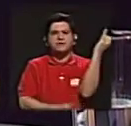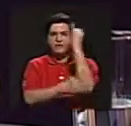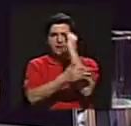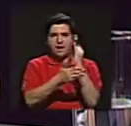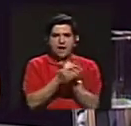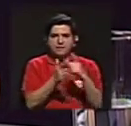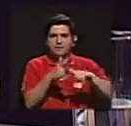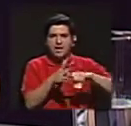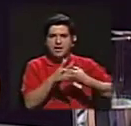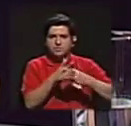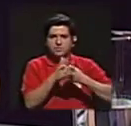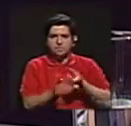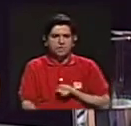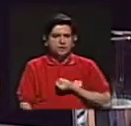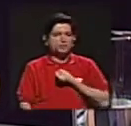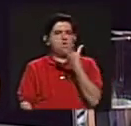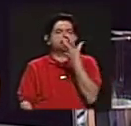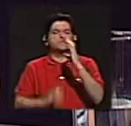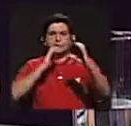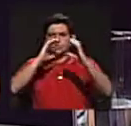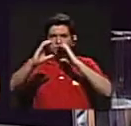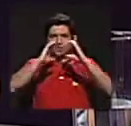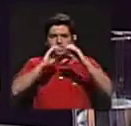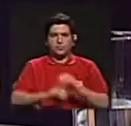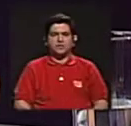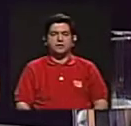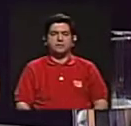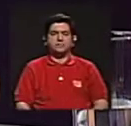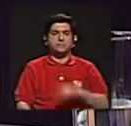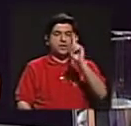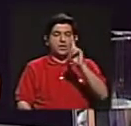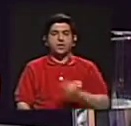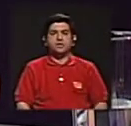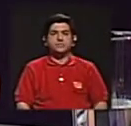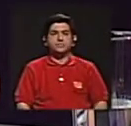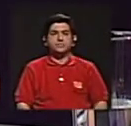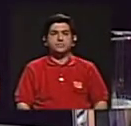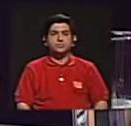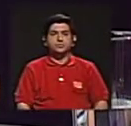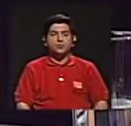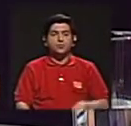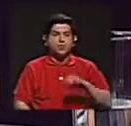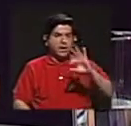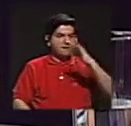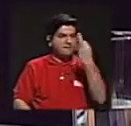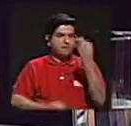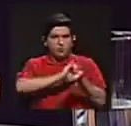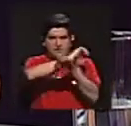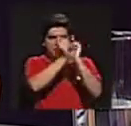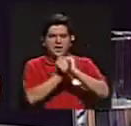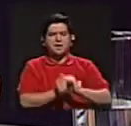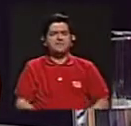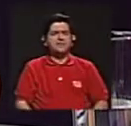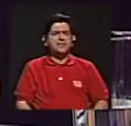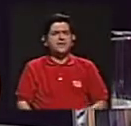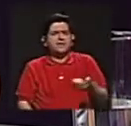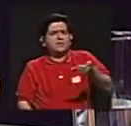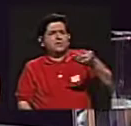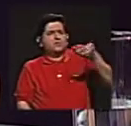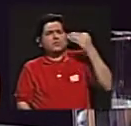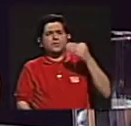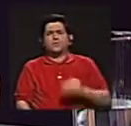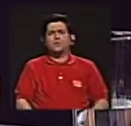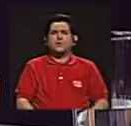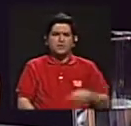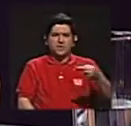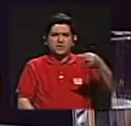un instrumento de expresión y de comunicación, un agente de cambio. Desde su historia más lejana, allá en la